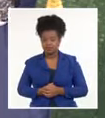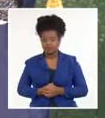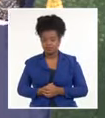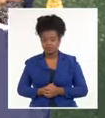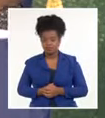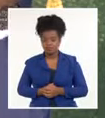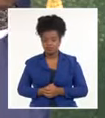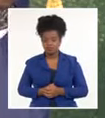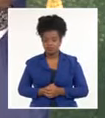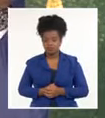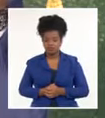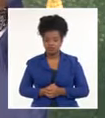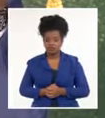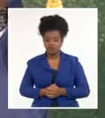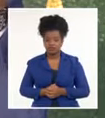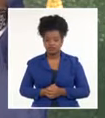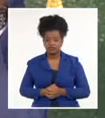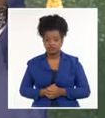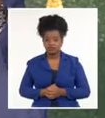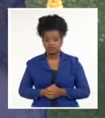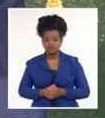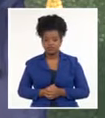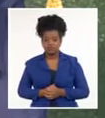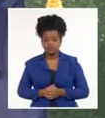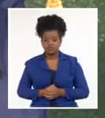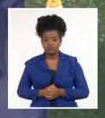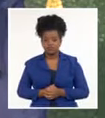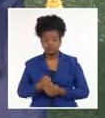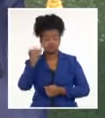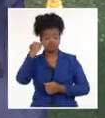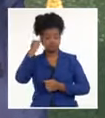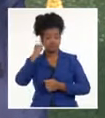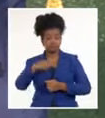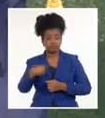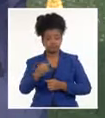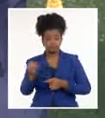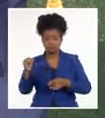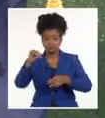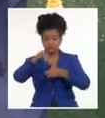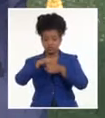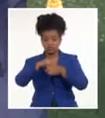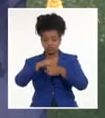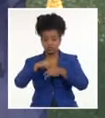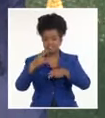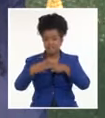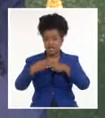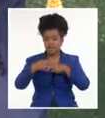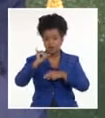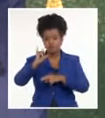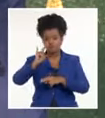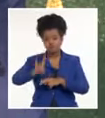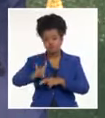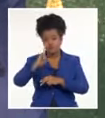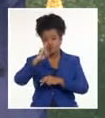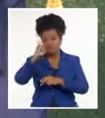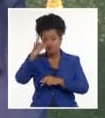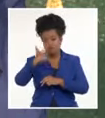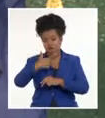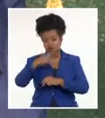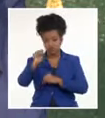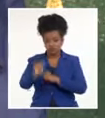más avanzadas en materia de integración en nuestra región era UNASUR, ¿sí?, la Unión de Naciones del